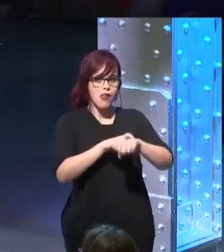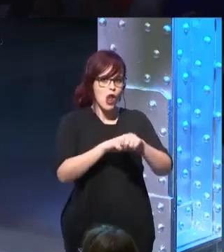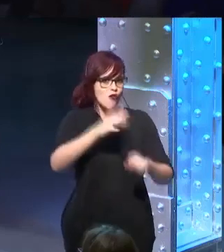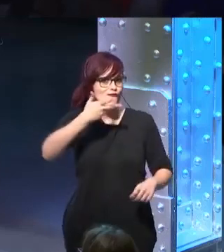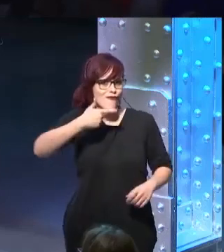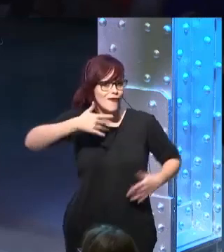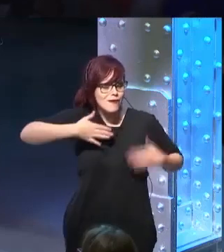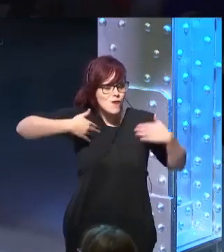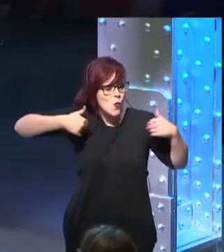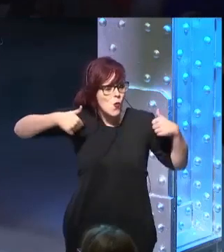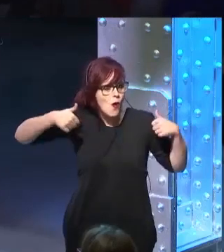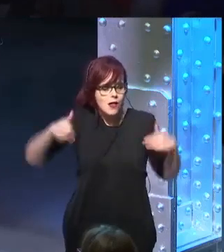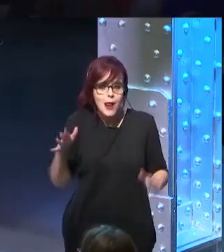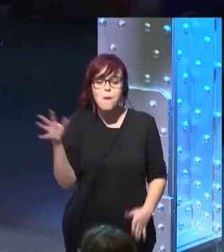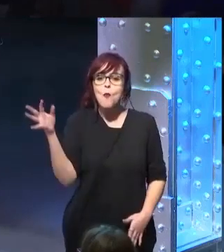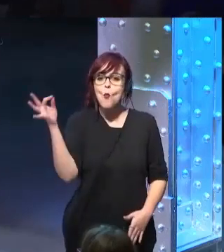todas, digamos, o